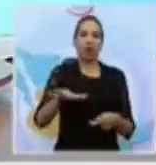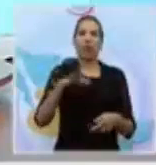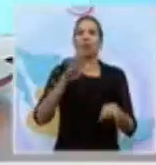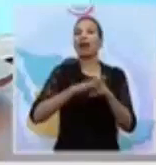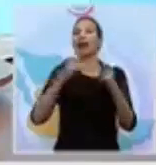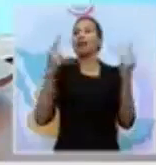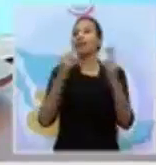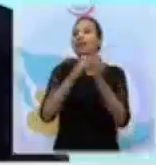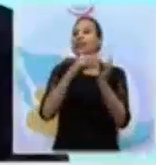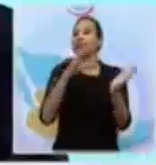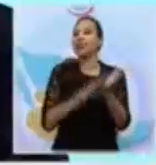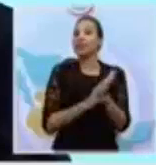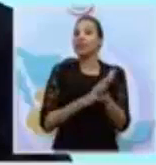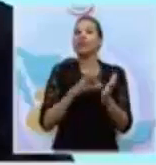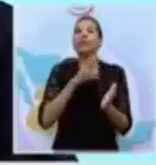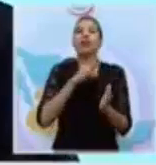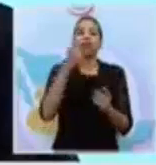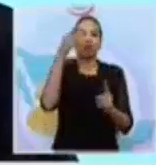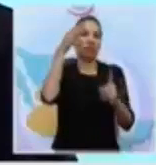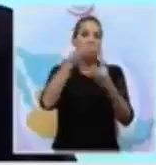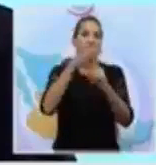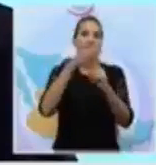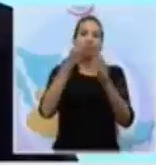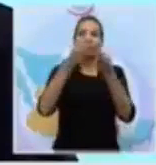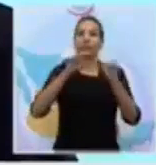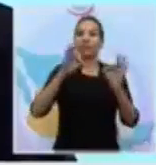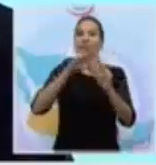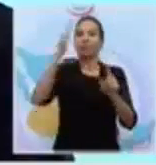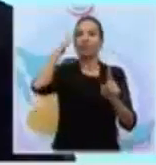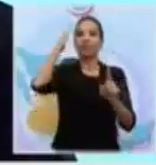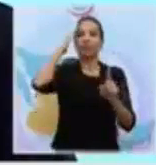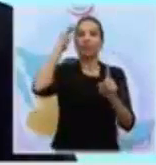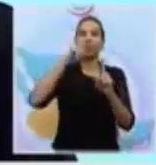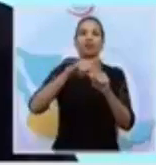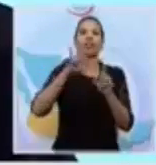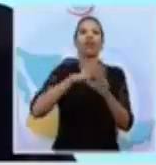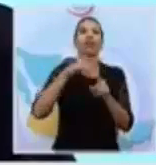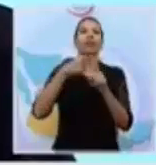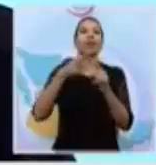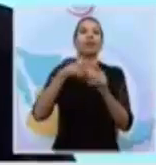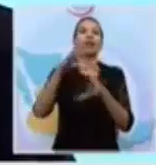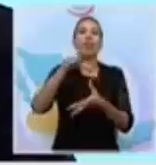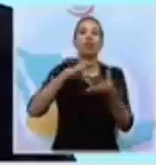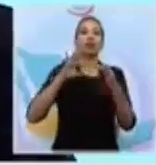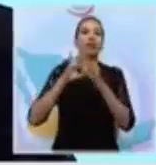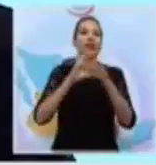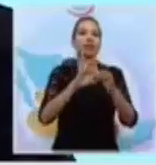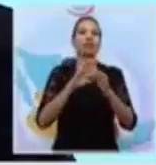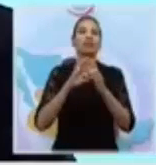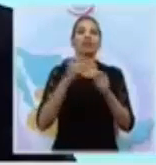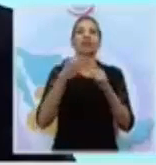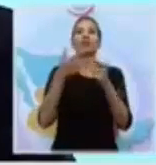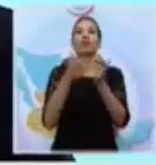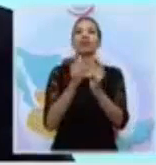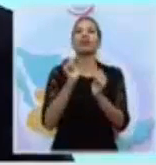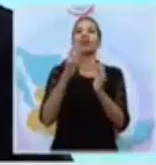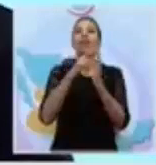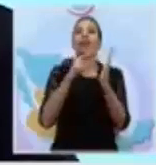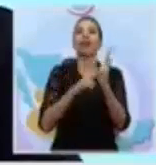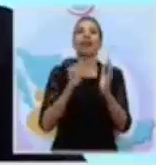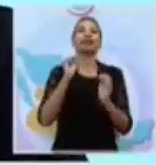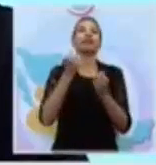Requisito indispensable para alcanzar el objetivo central es la articulación sinérgica de las políticas